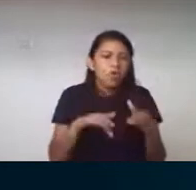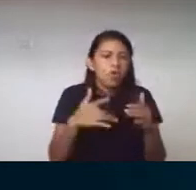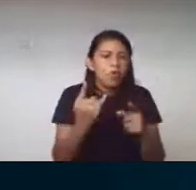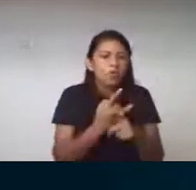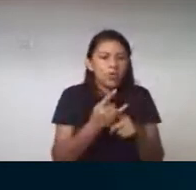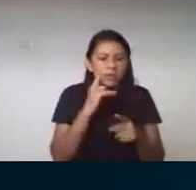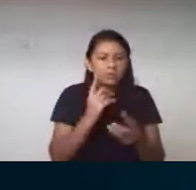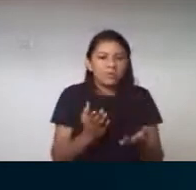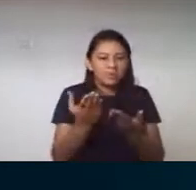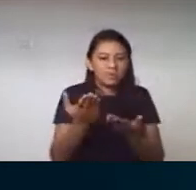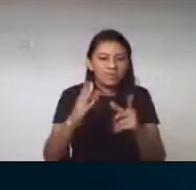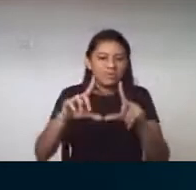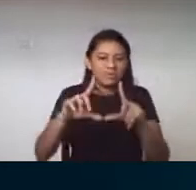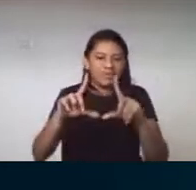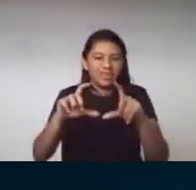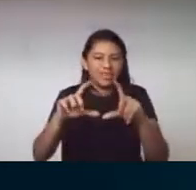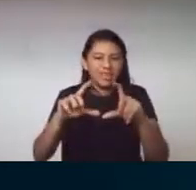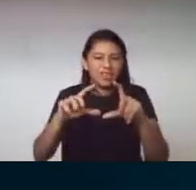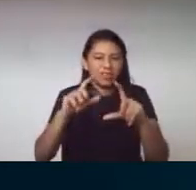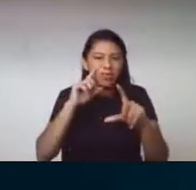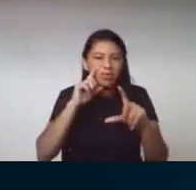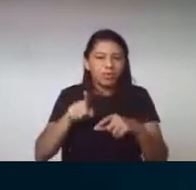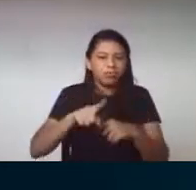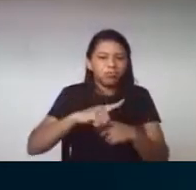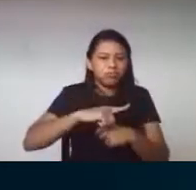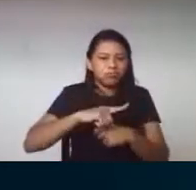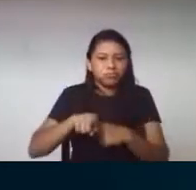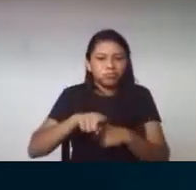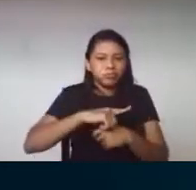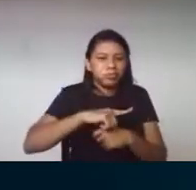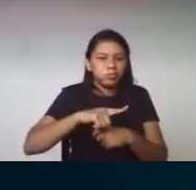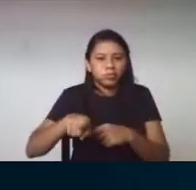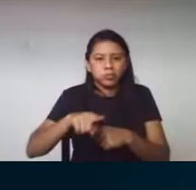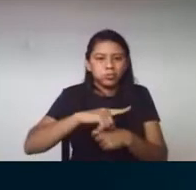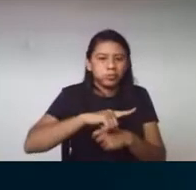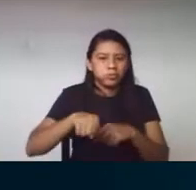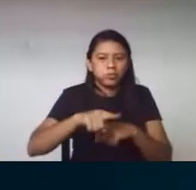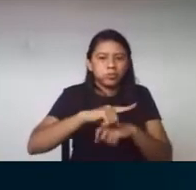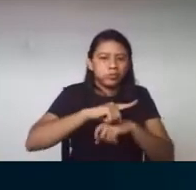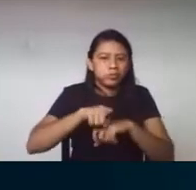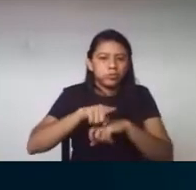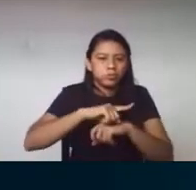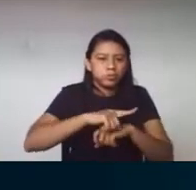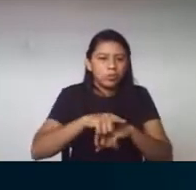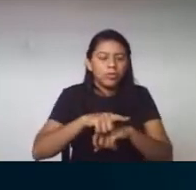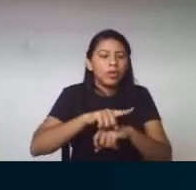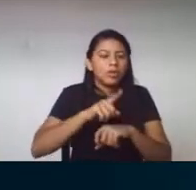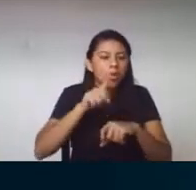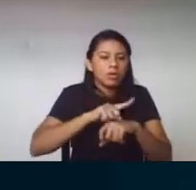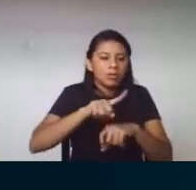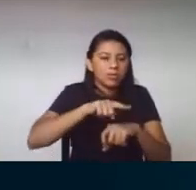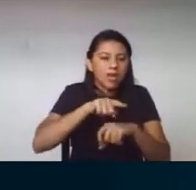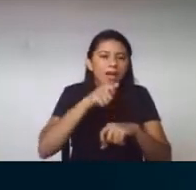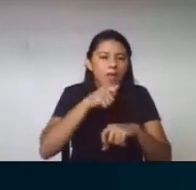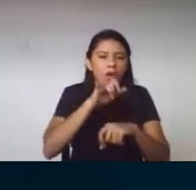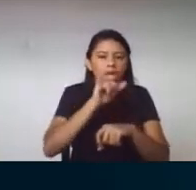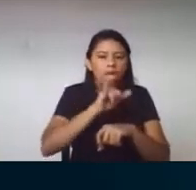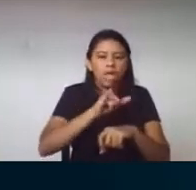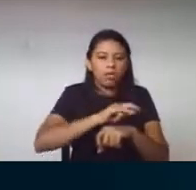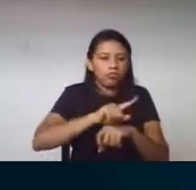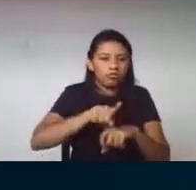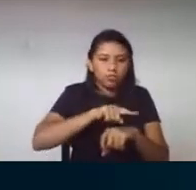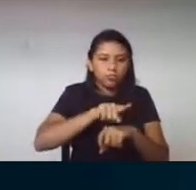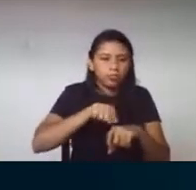mejorar y entonces nos inventamos una nueva tecnología. En vez de tener estos mecanismos móviles que